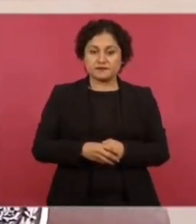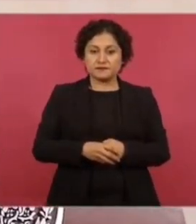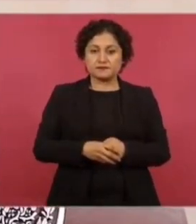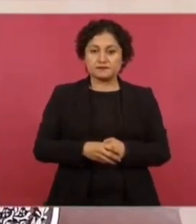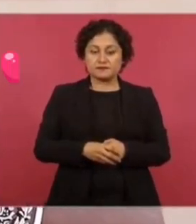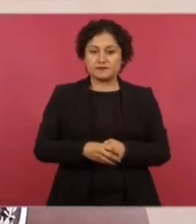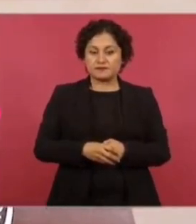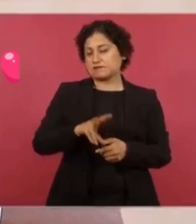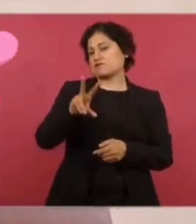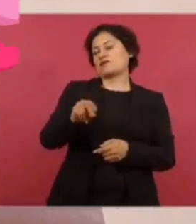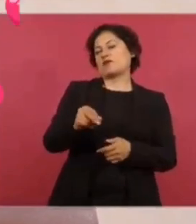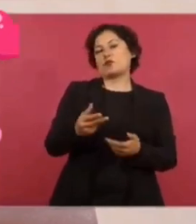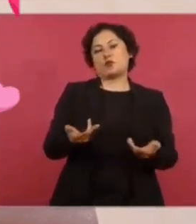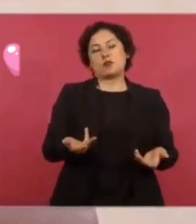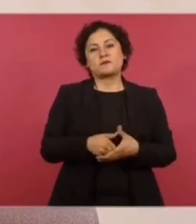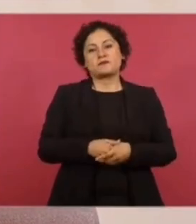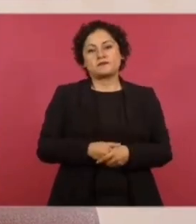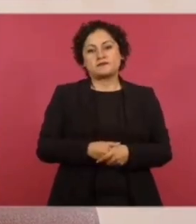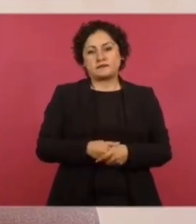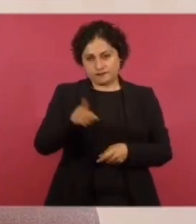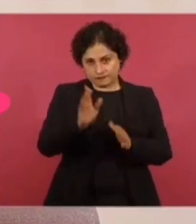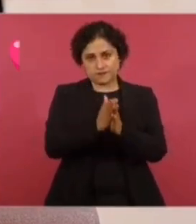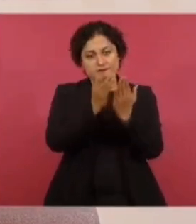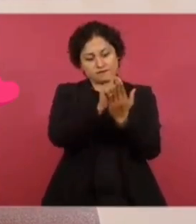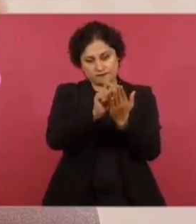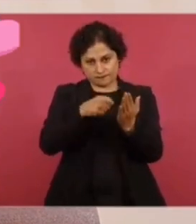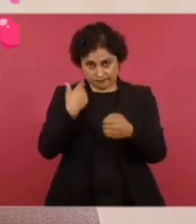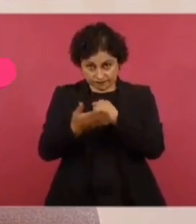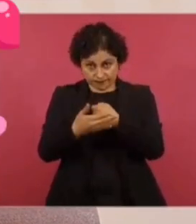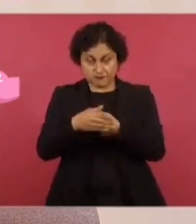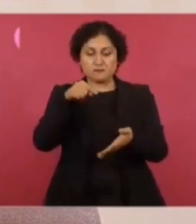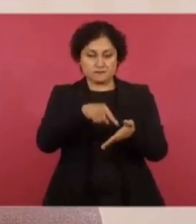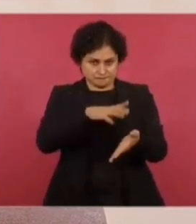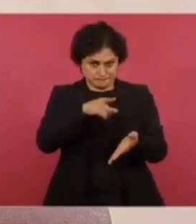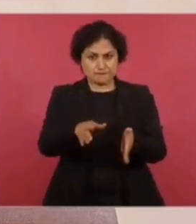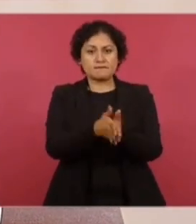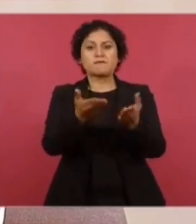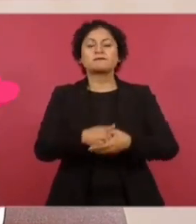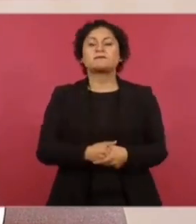No, pues, eso es. Lean el libro, ahora, que va a salir.